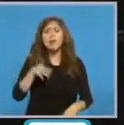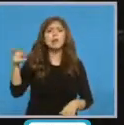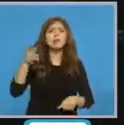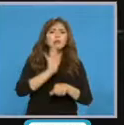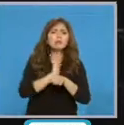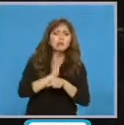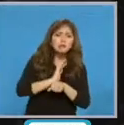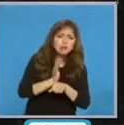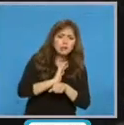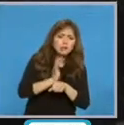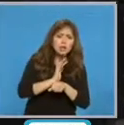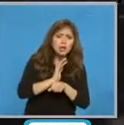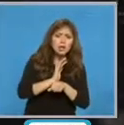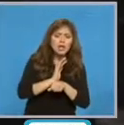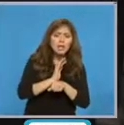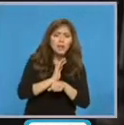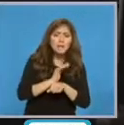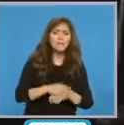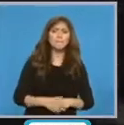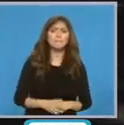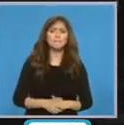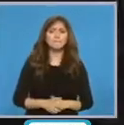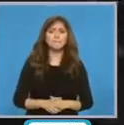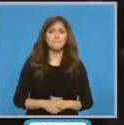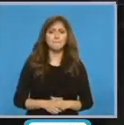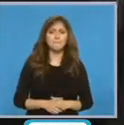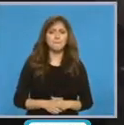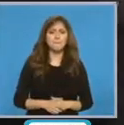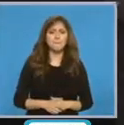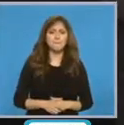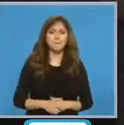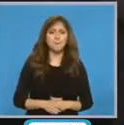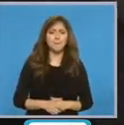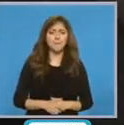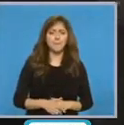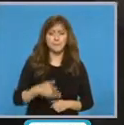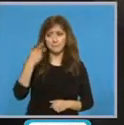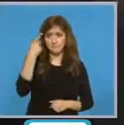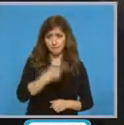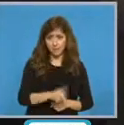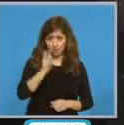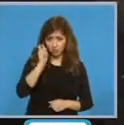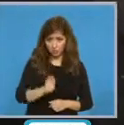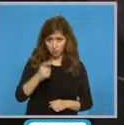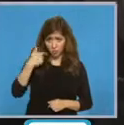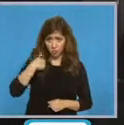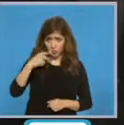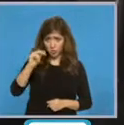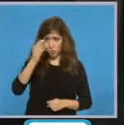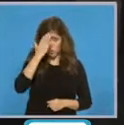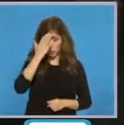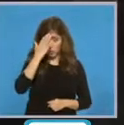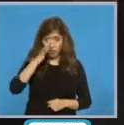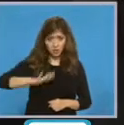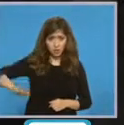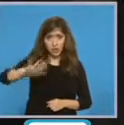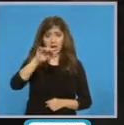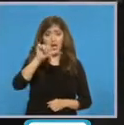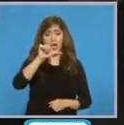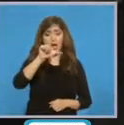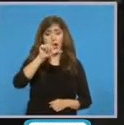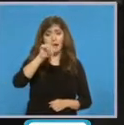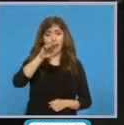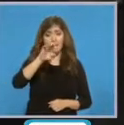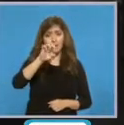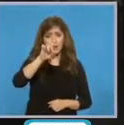¿Cuál eran? Sí, pero dicen que acá, el que yo no conocí fue el de la Alameda. Yo sí lo conocí con su cielo de